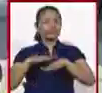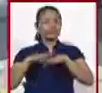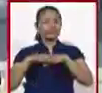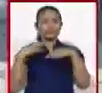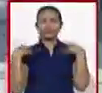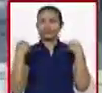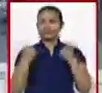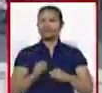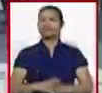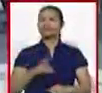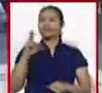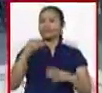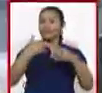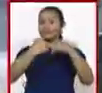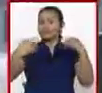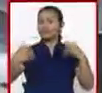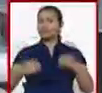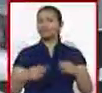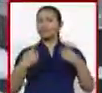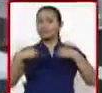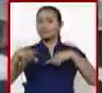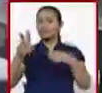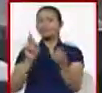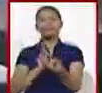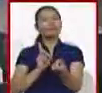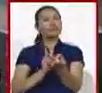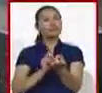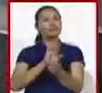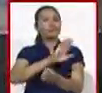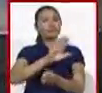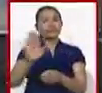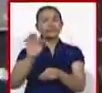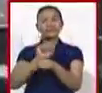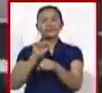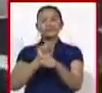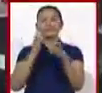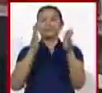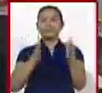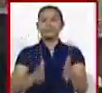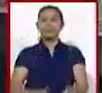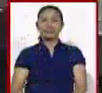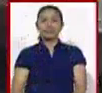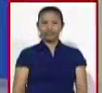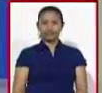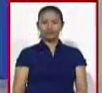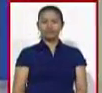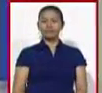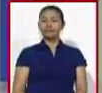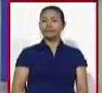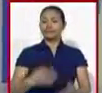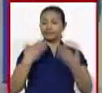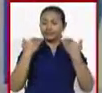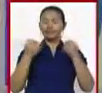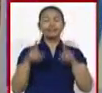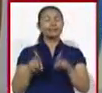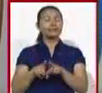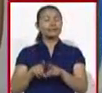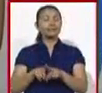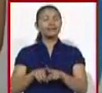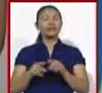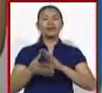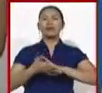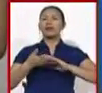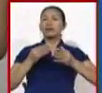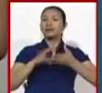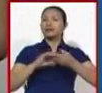a las empresas no dejar de lado los chequeos médicos hacia sus trabajadores. Y entre las informaciones, a continuación